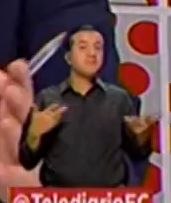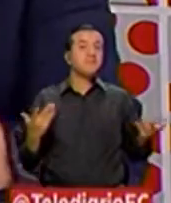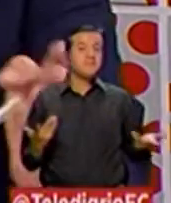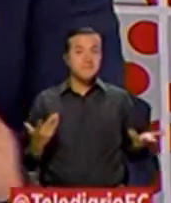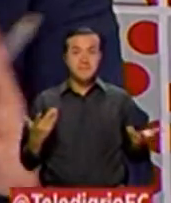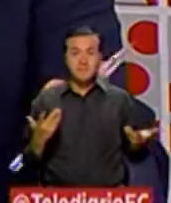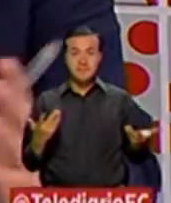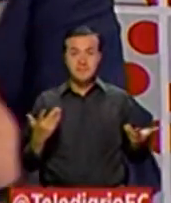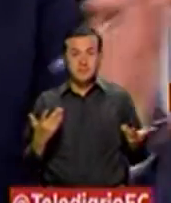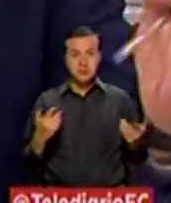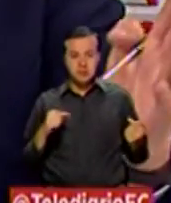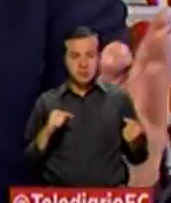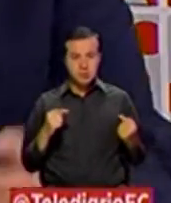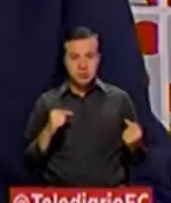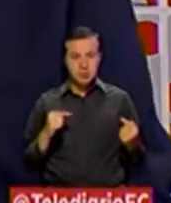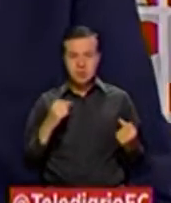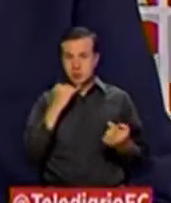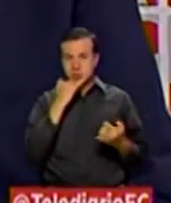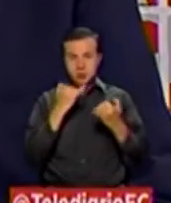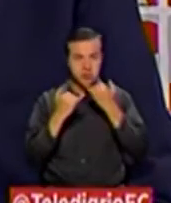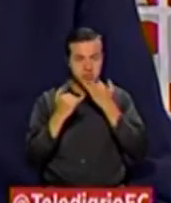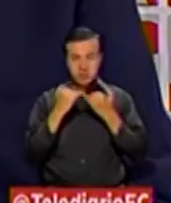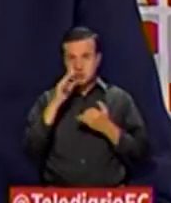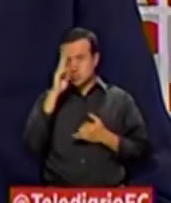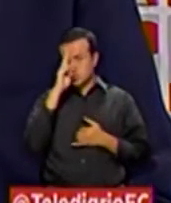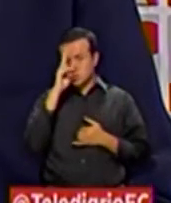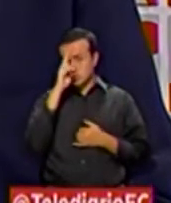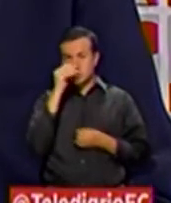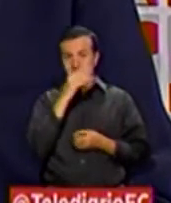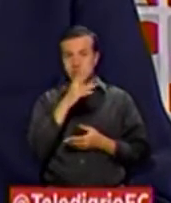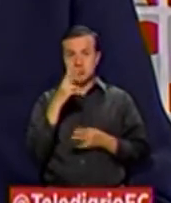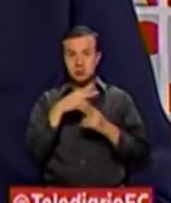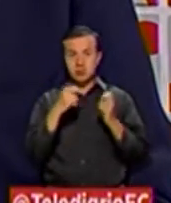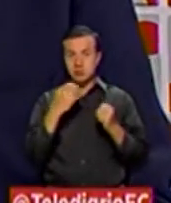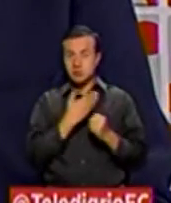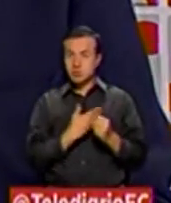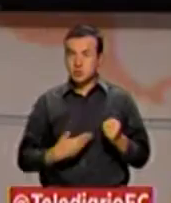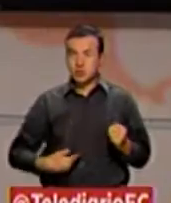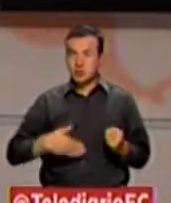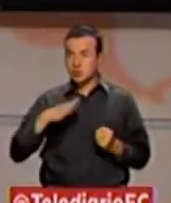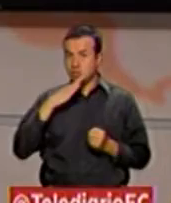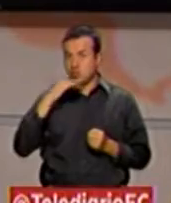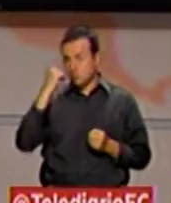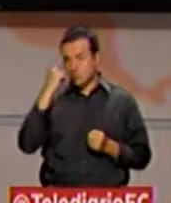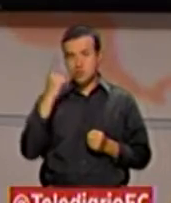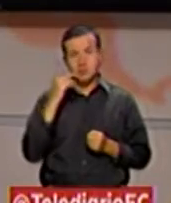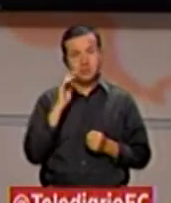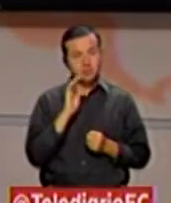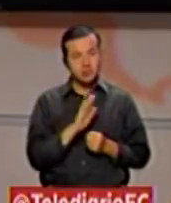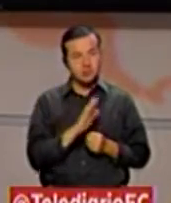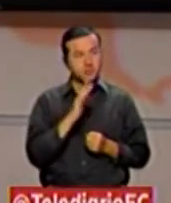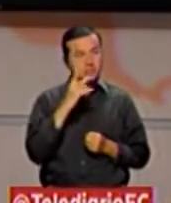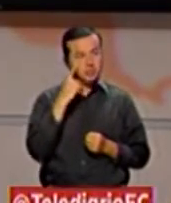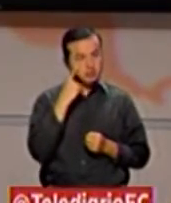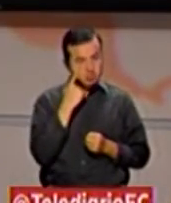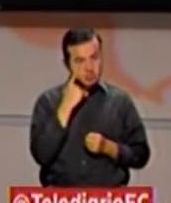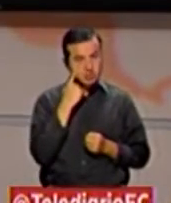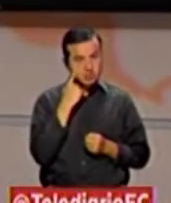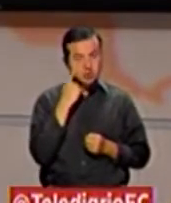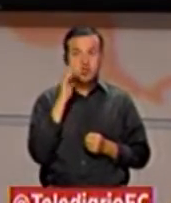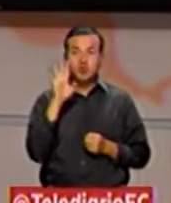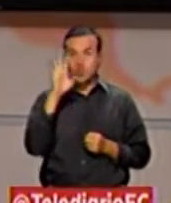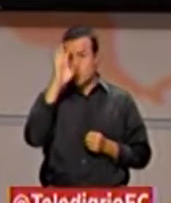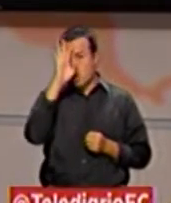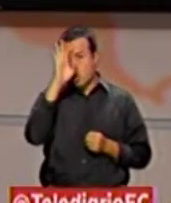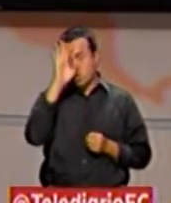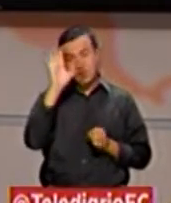un ajuste de cuentas o de un mal reparto, según ha dicho el expresidente Correa. Mire, esa es una teoría del delito que